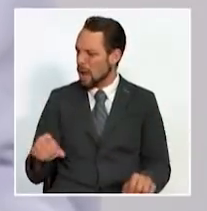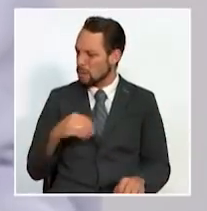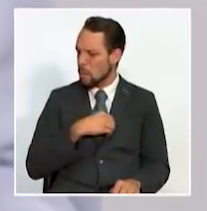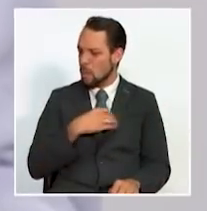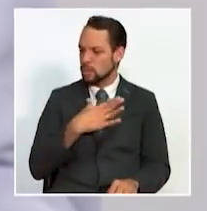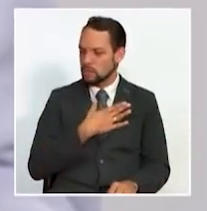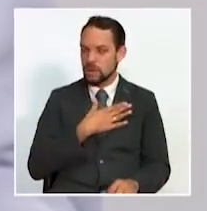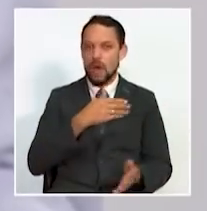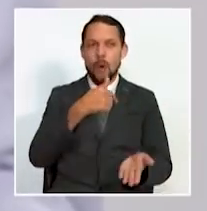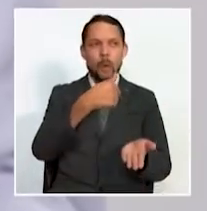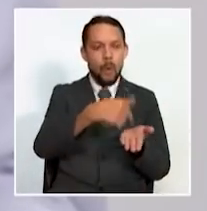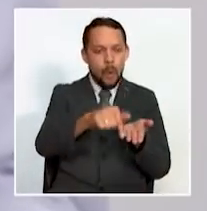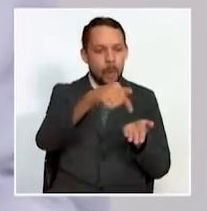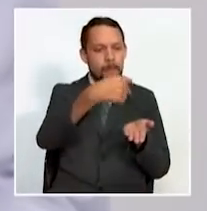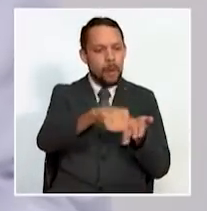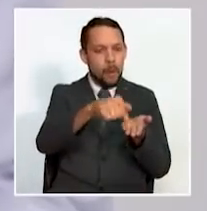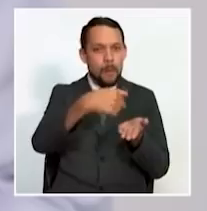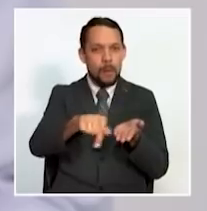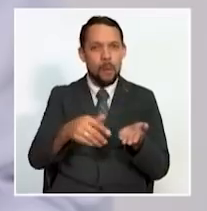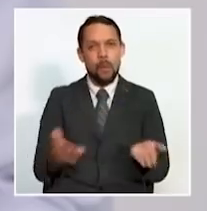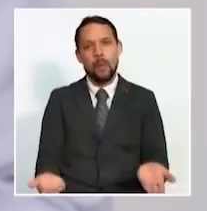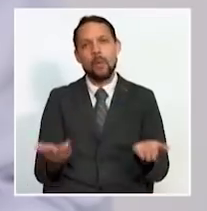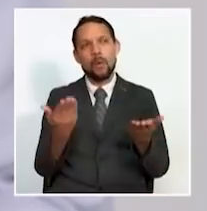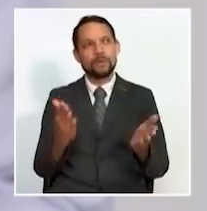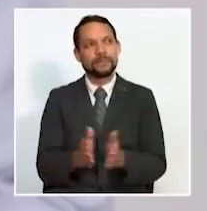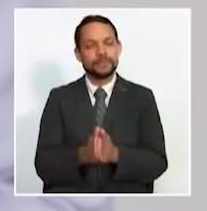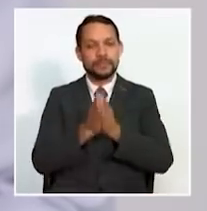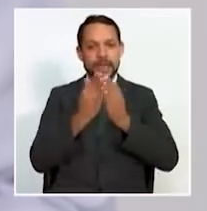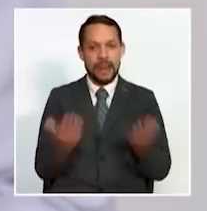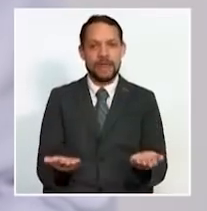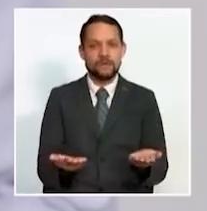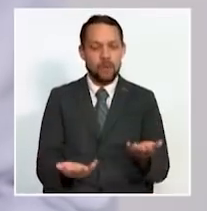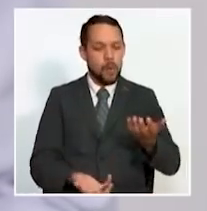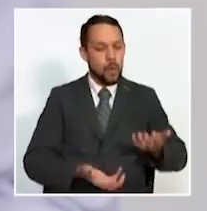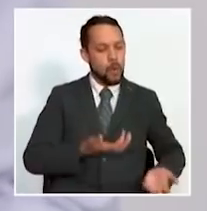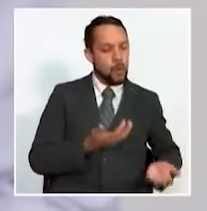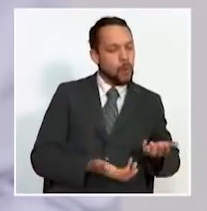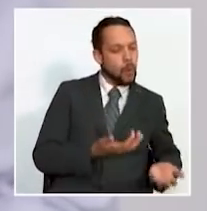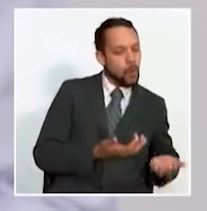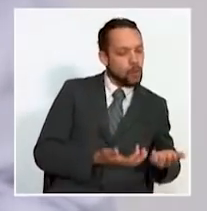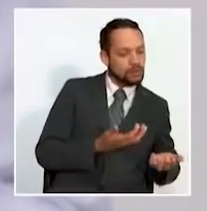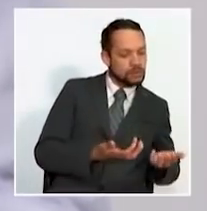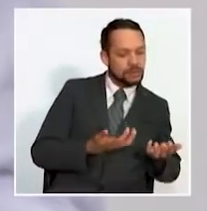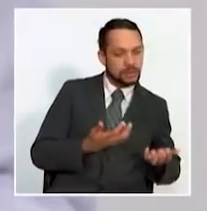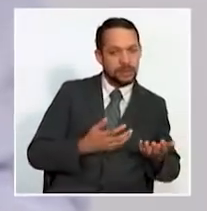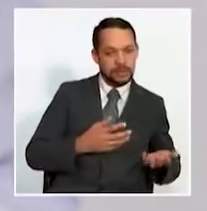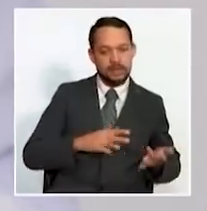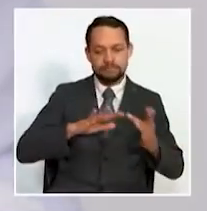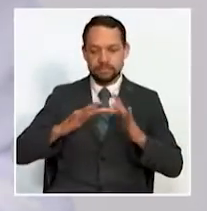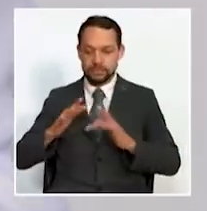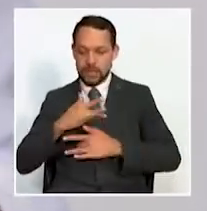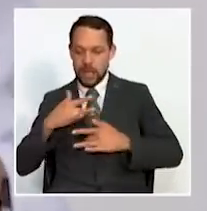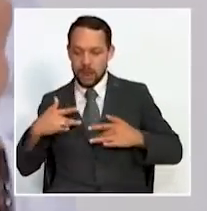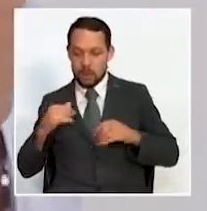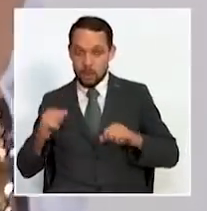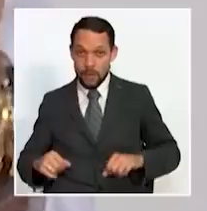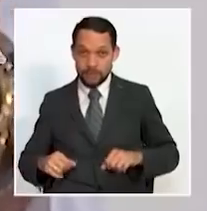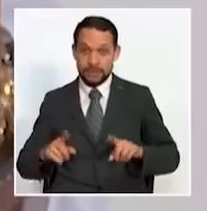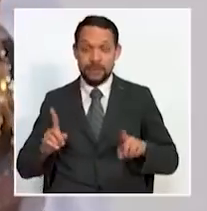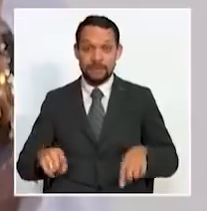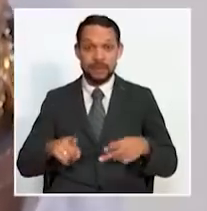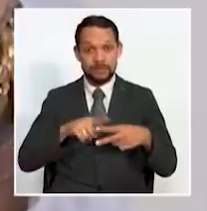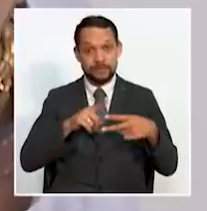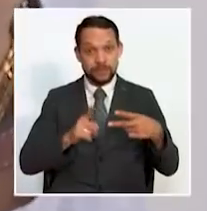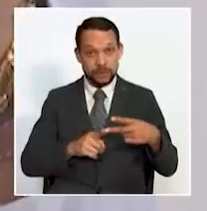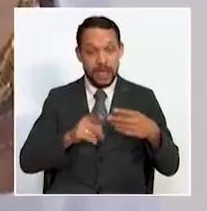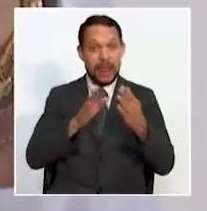ustedes ven la tercera edición, cómo hacer de la cocina una farmacia, y por el otro lado, porque son 2 libros en